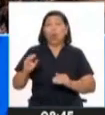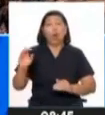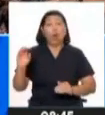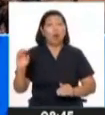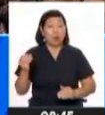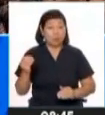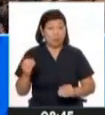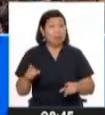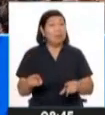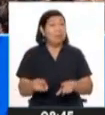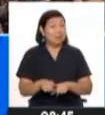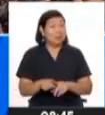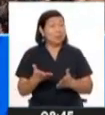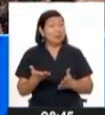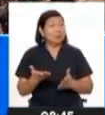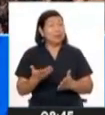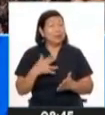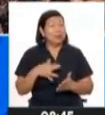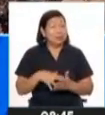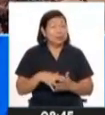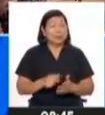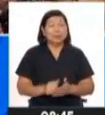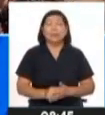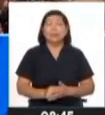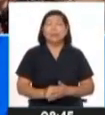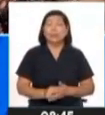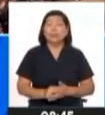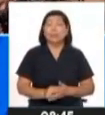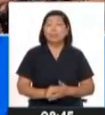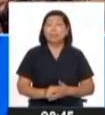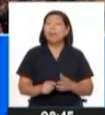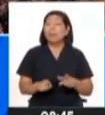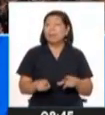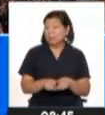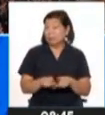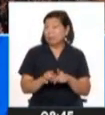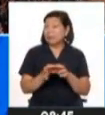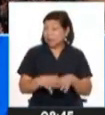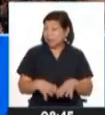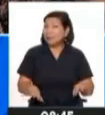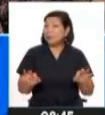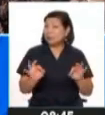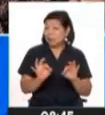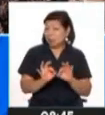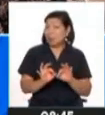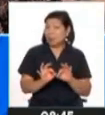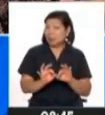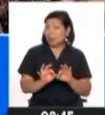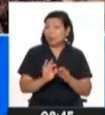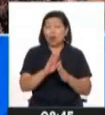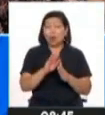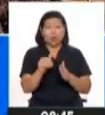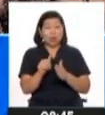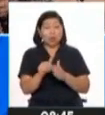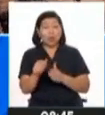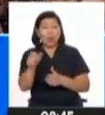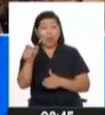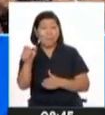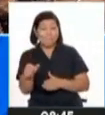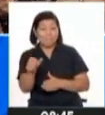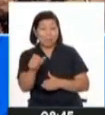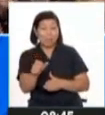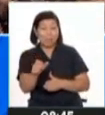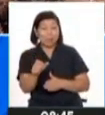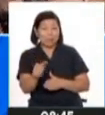adolescentes poseen la vulnerabilidad, ¿no? Y es importante que en todos los aspectos, todas las personas que